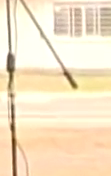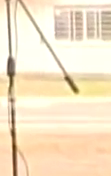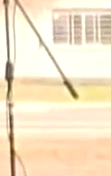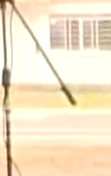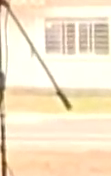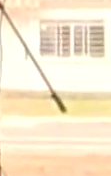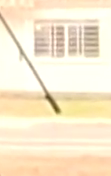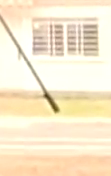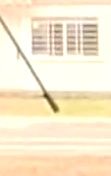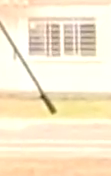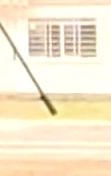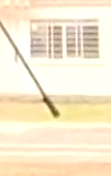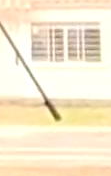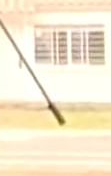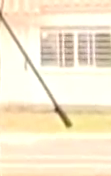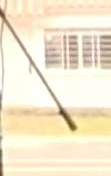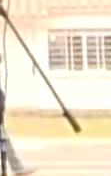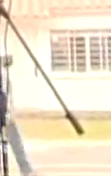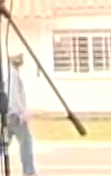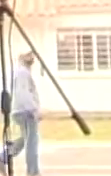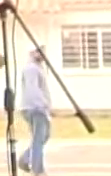un en los años que ver.